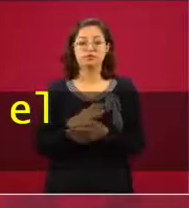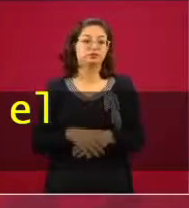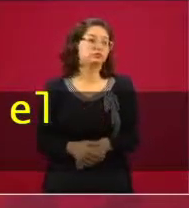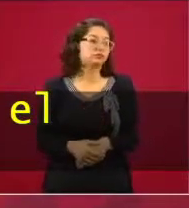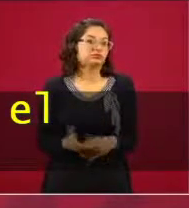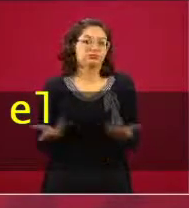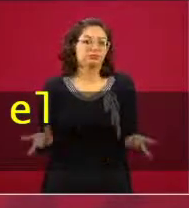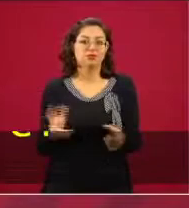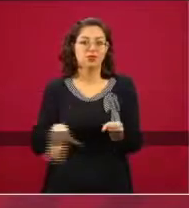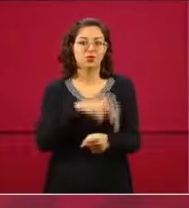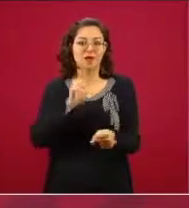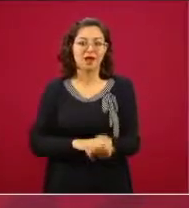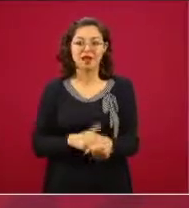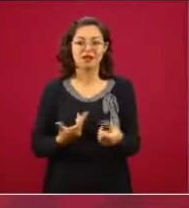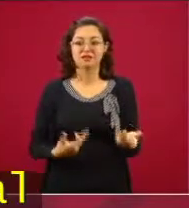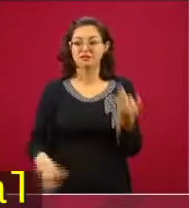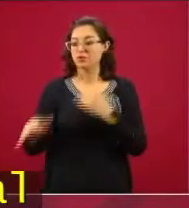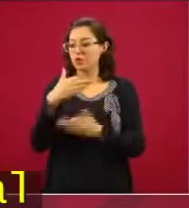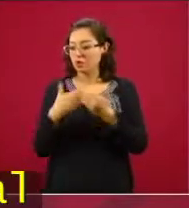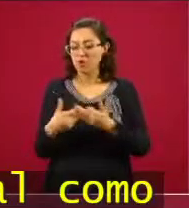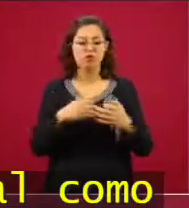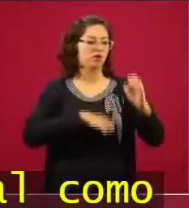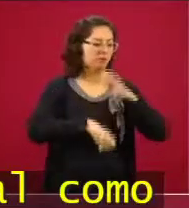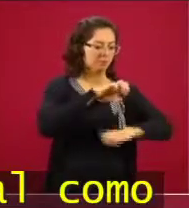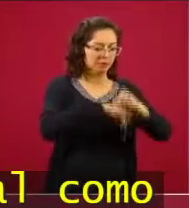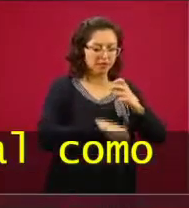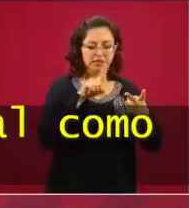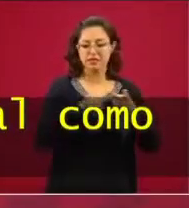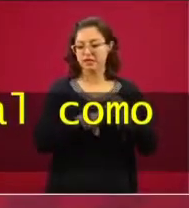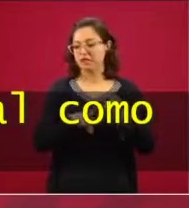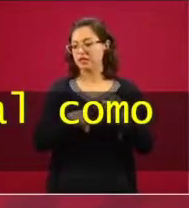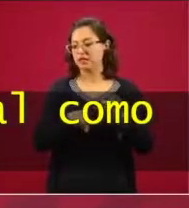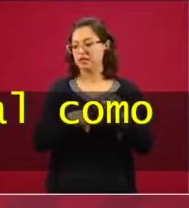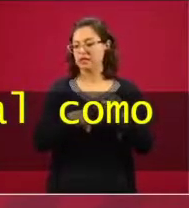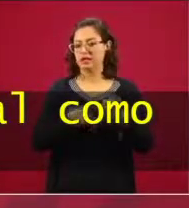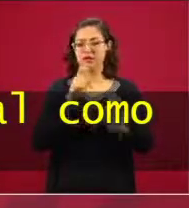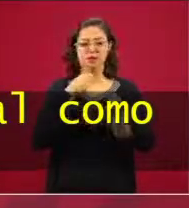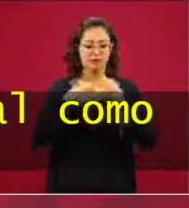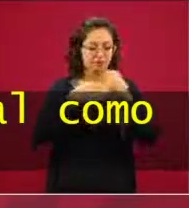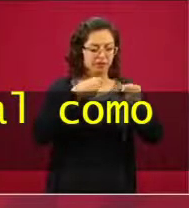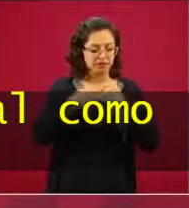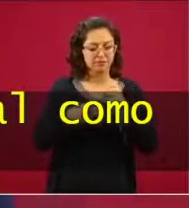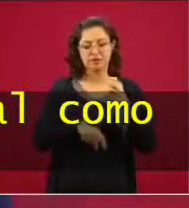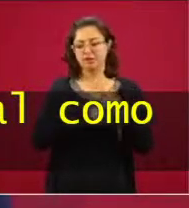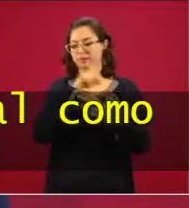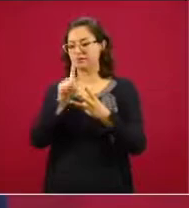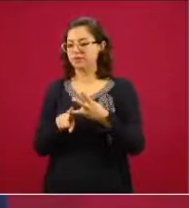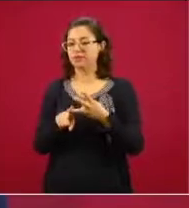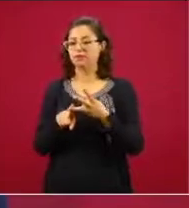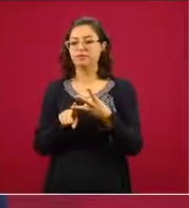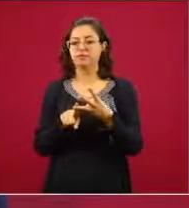todo, como en el gremio empresarial, como en el gremio periodístico,